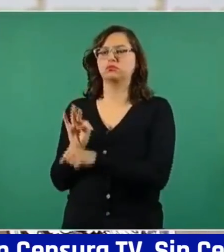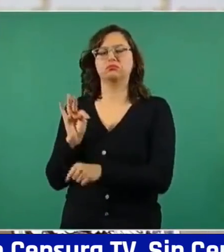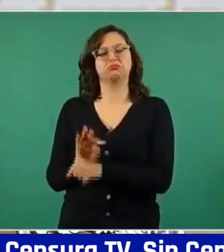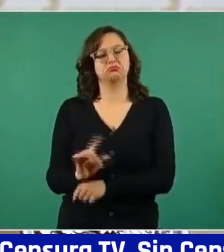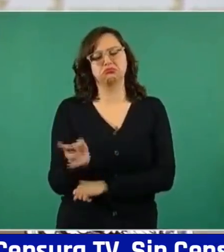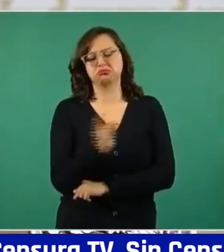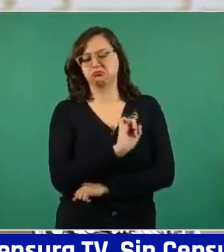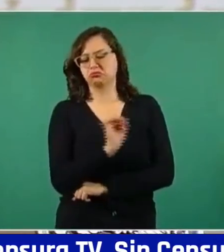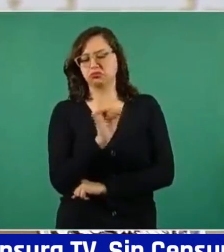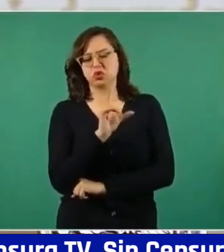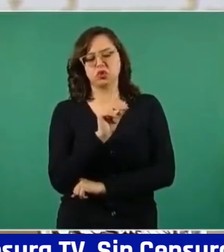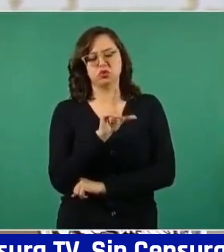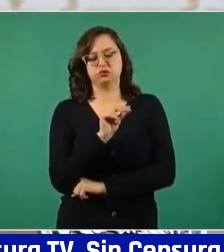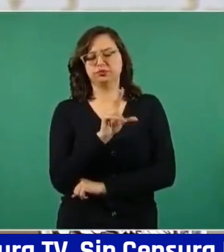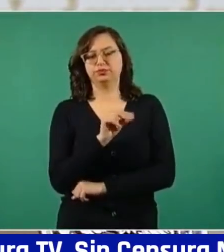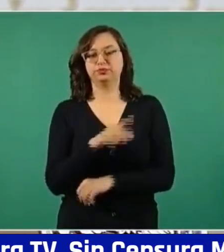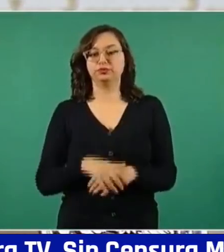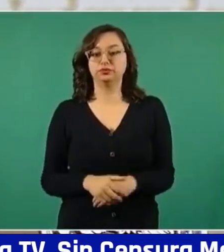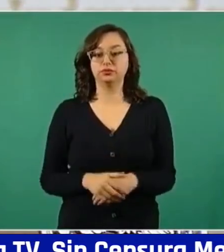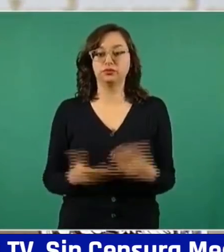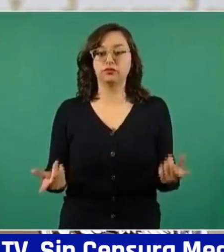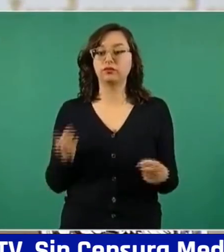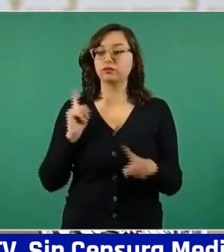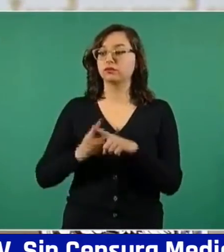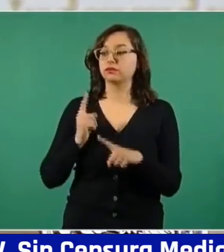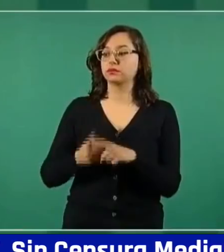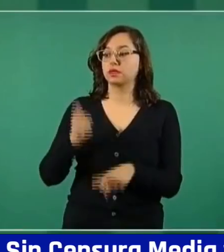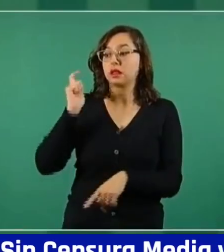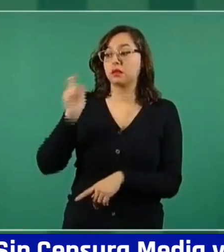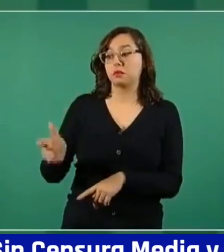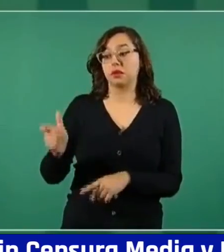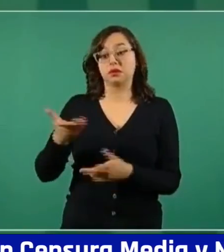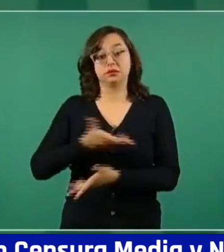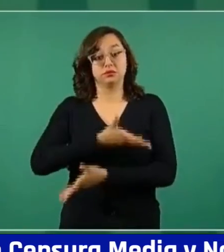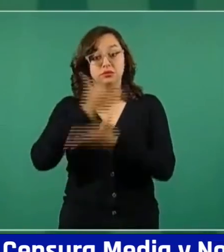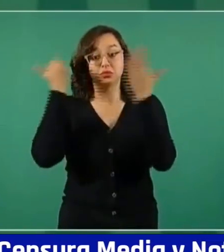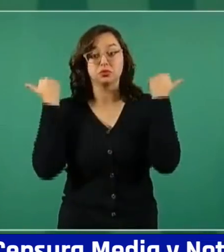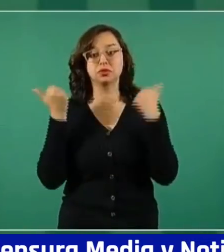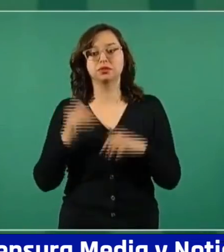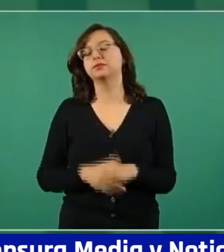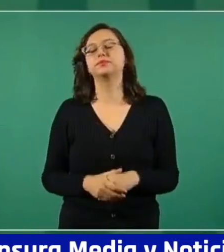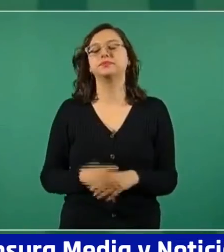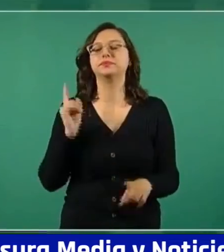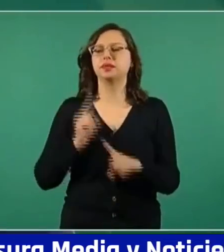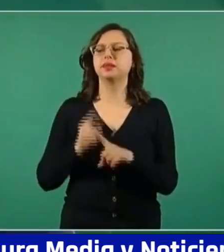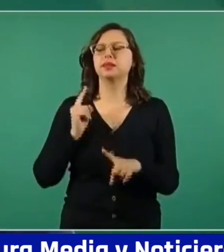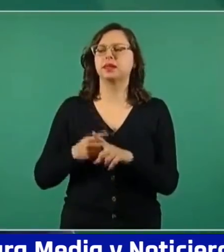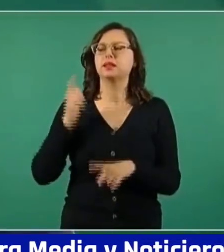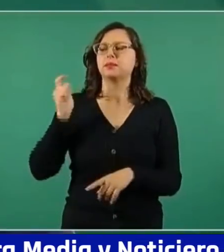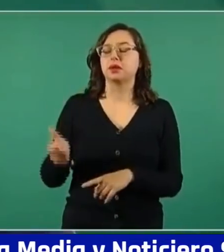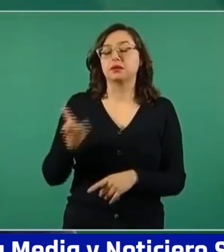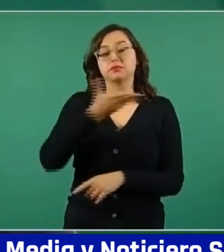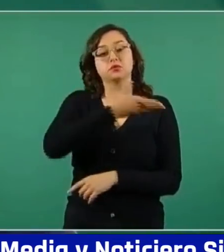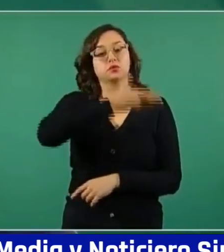que quién sabe quién lo patrocina, ahora sí que de parte de quién,